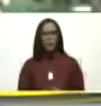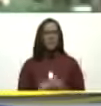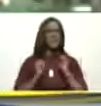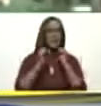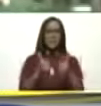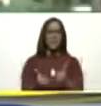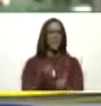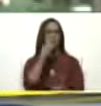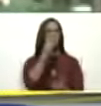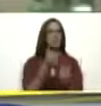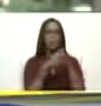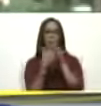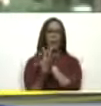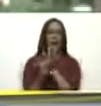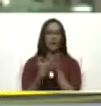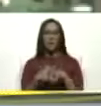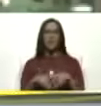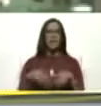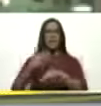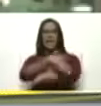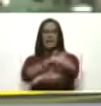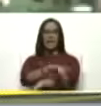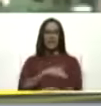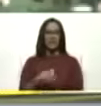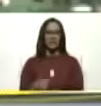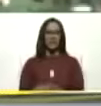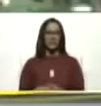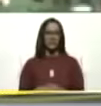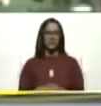a recorrer los barrios y las calles.